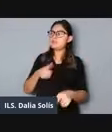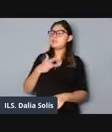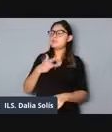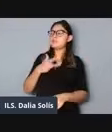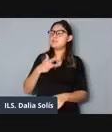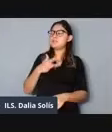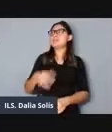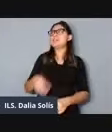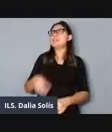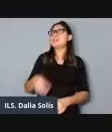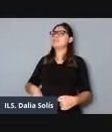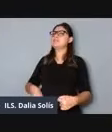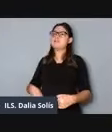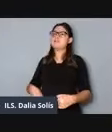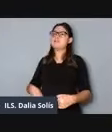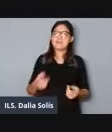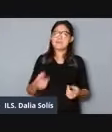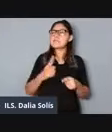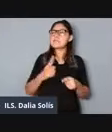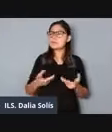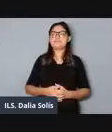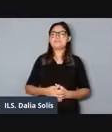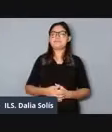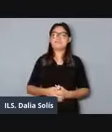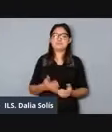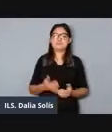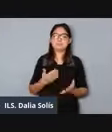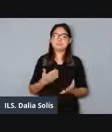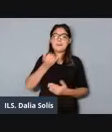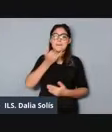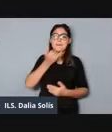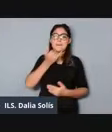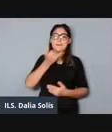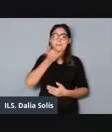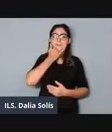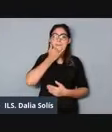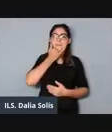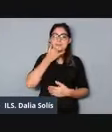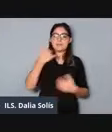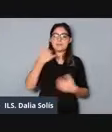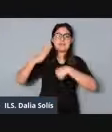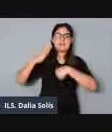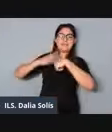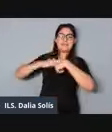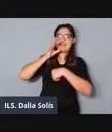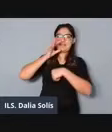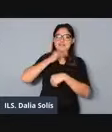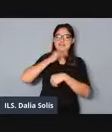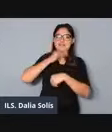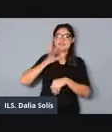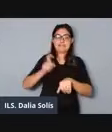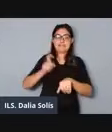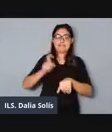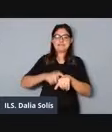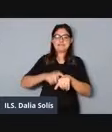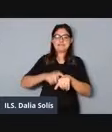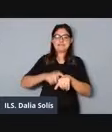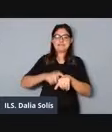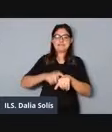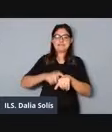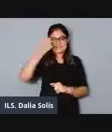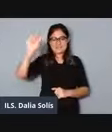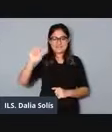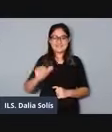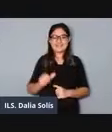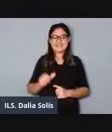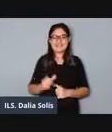perdónenme, que ya me avisan que se va mi querida, gracias mi querida Dali, yo sigo aquí, ya ves que no me para